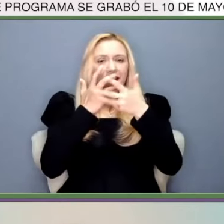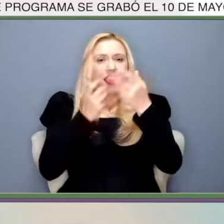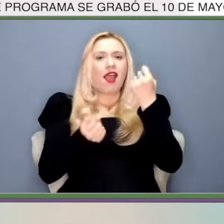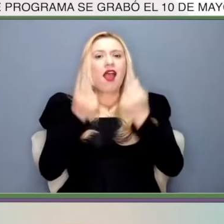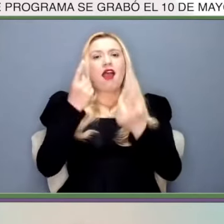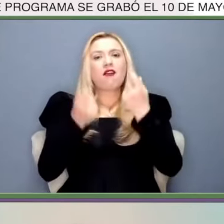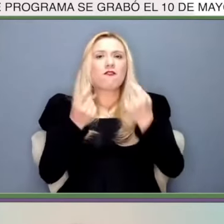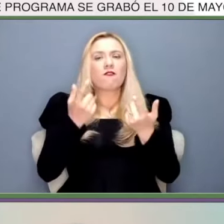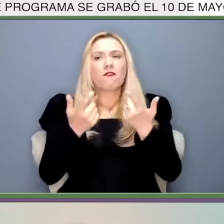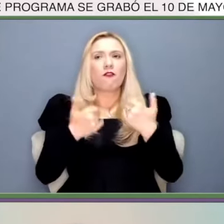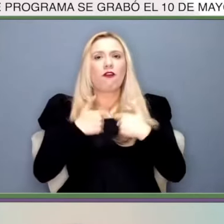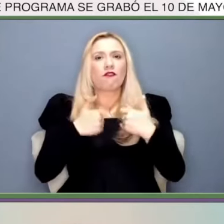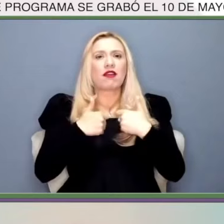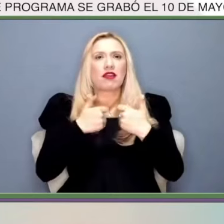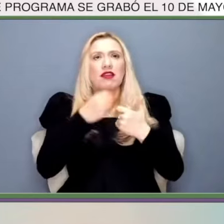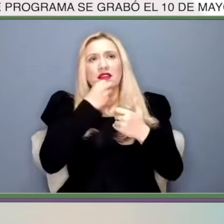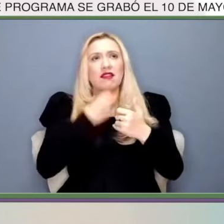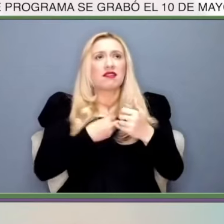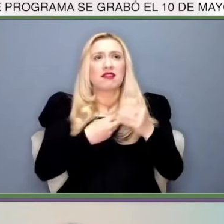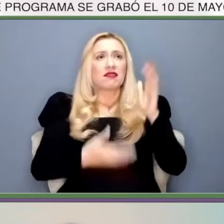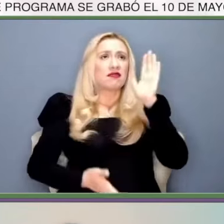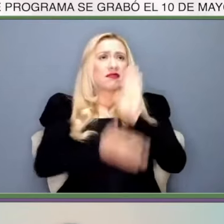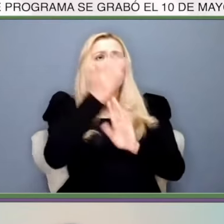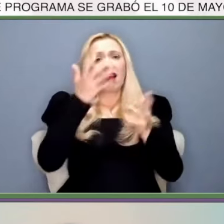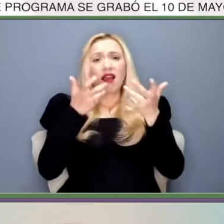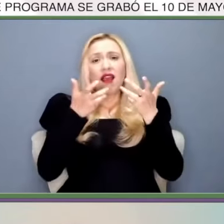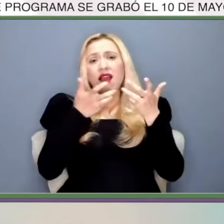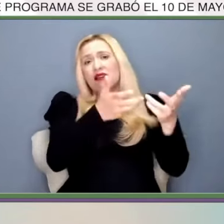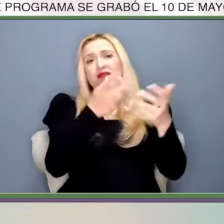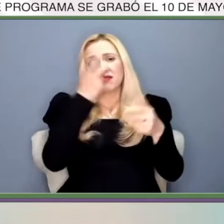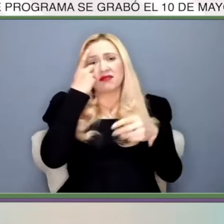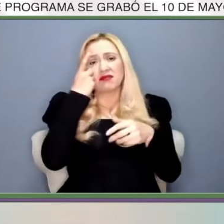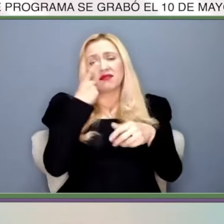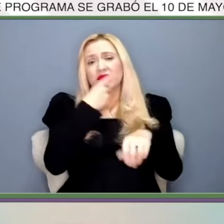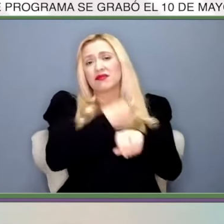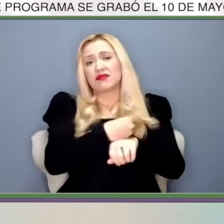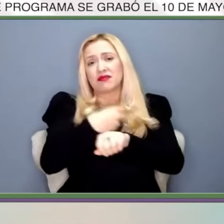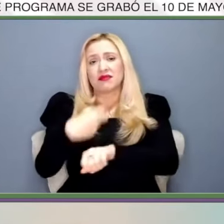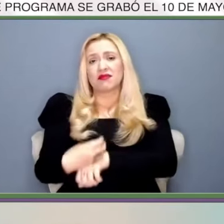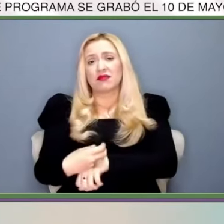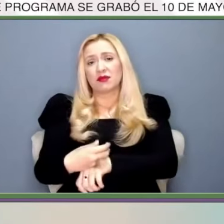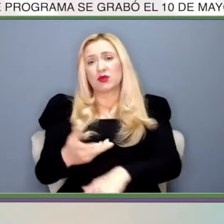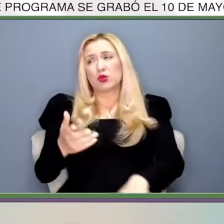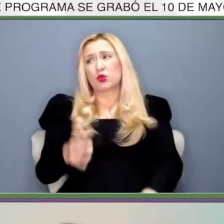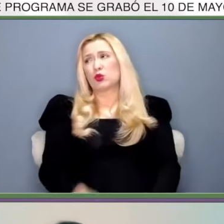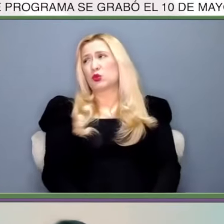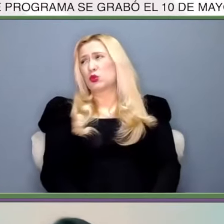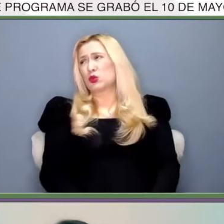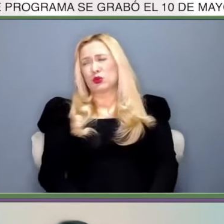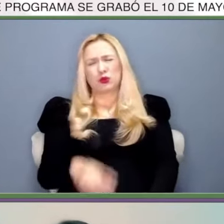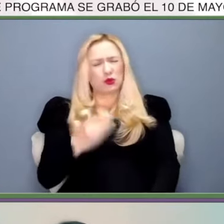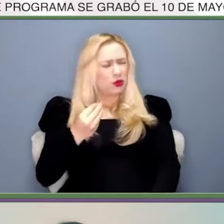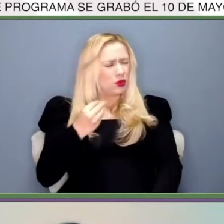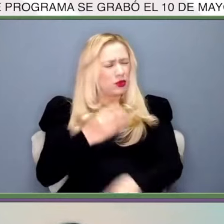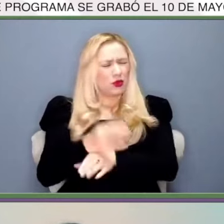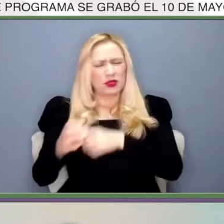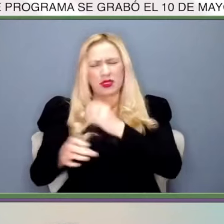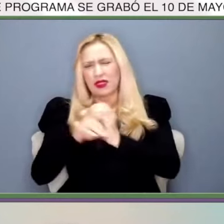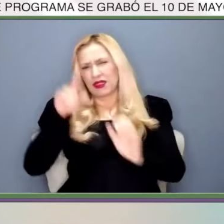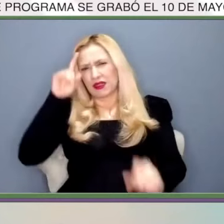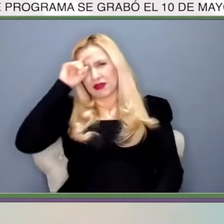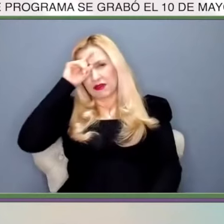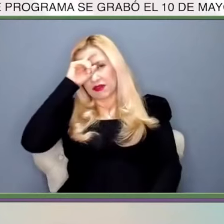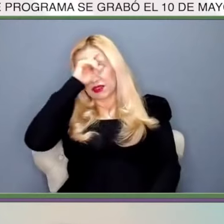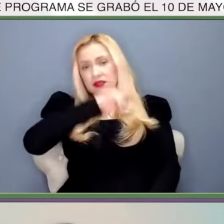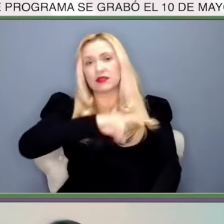teniendo que buscar el refugio del hogar en las calles. Vaya, una infinidad de situaciones muy complejas, como las